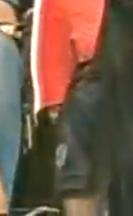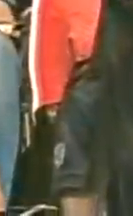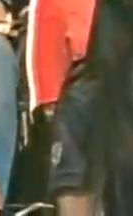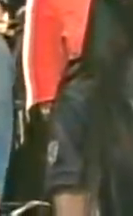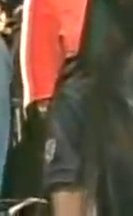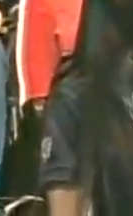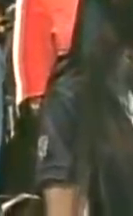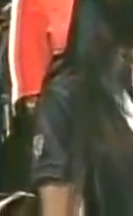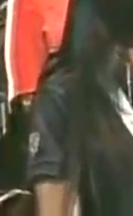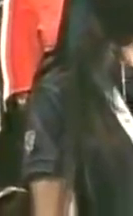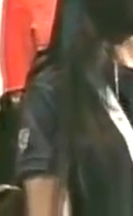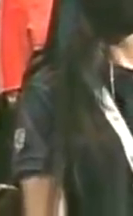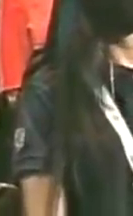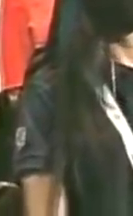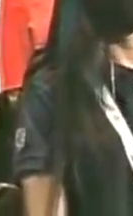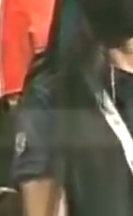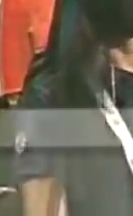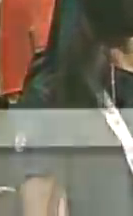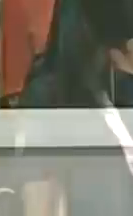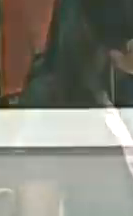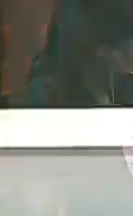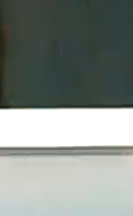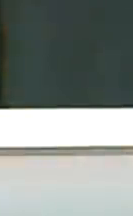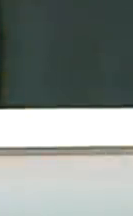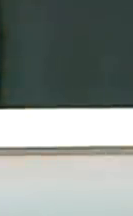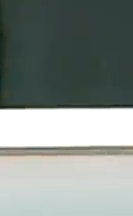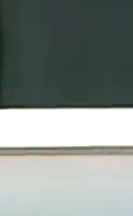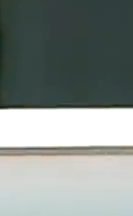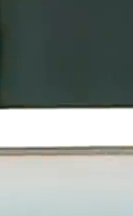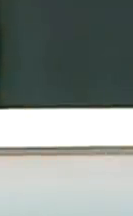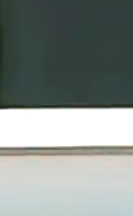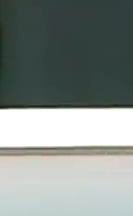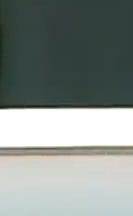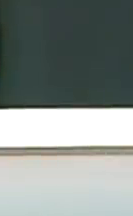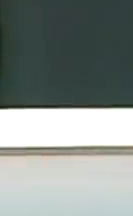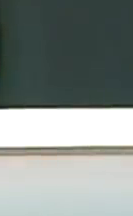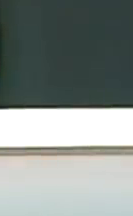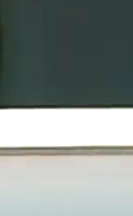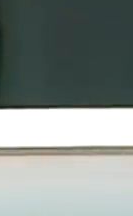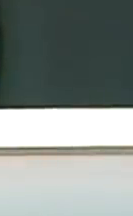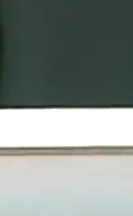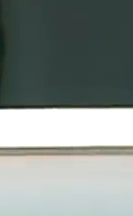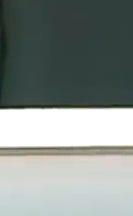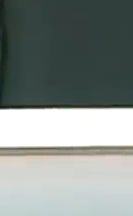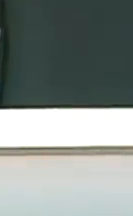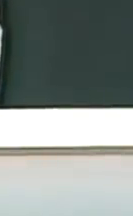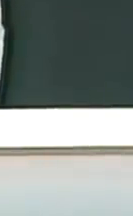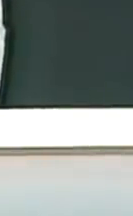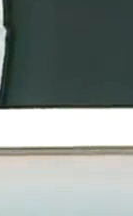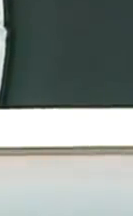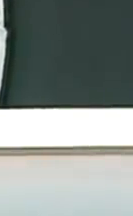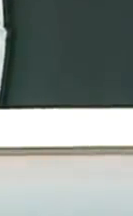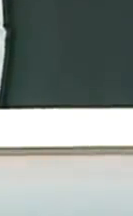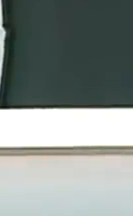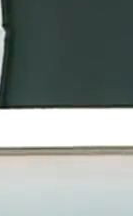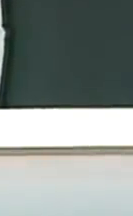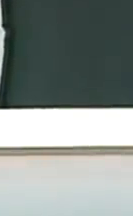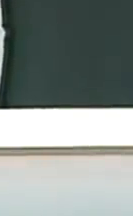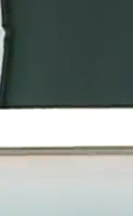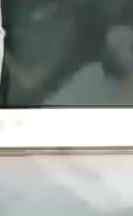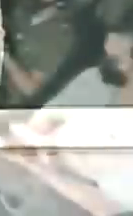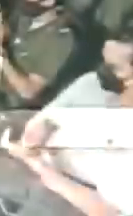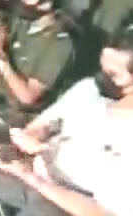El rescate, la conservación y multiplicación de la semilla guanape, que fue el trabajo.